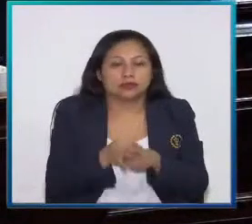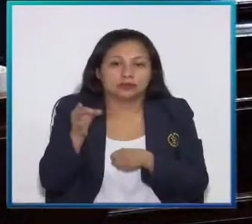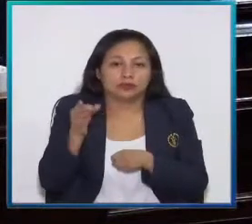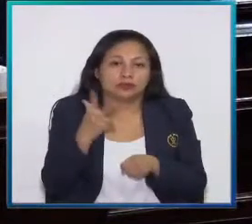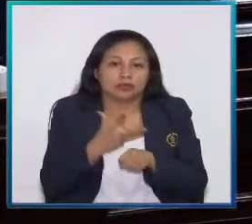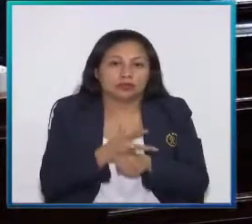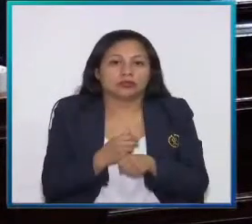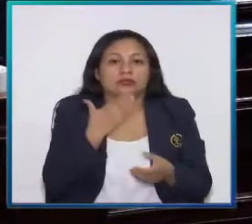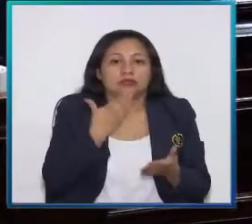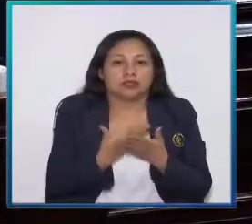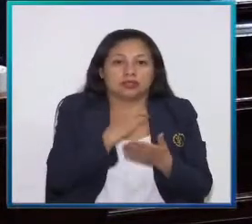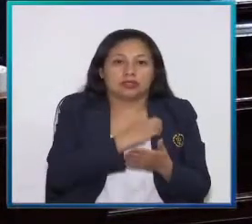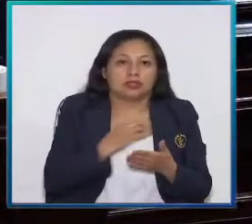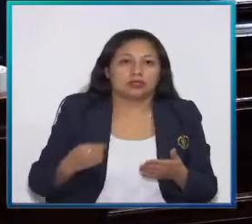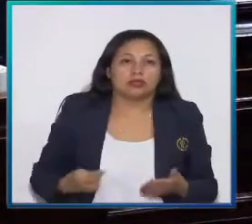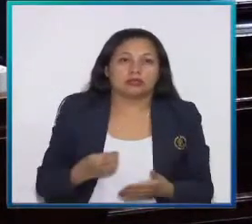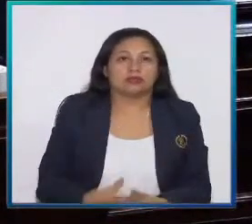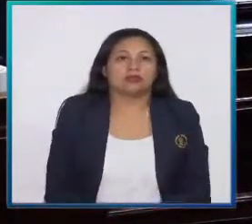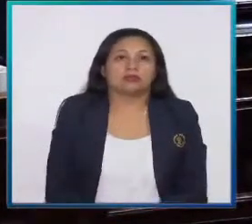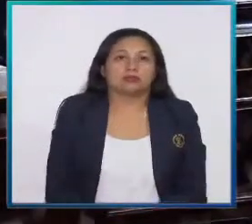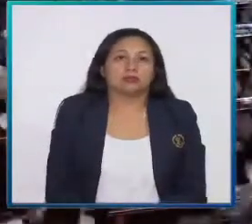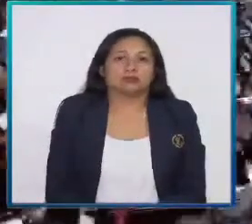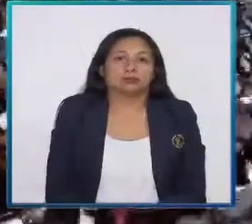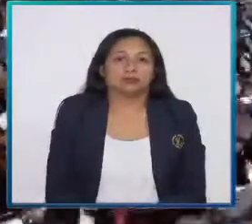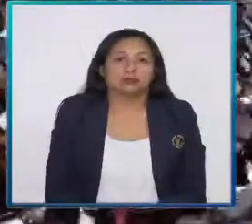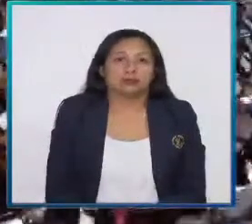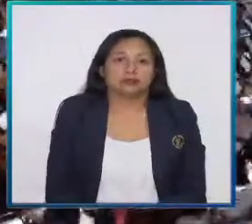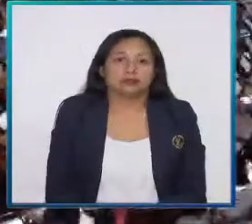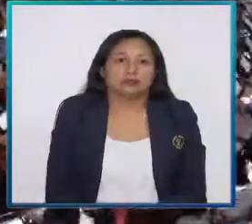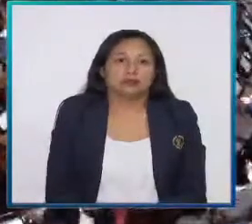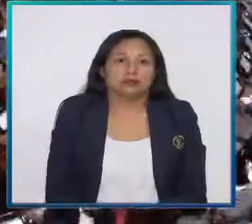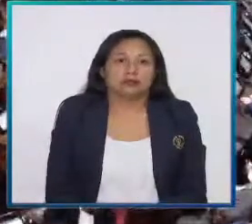de Guatemala. Gracias, presidente.